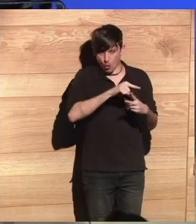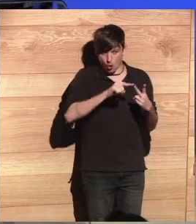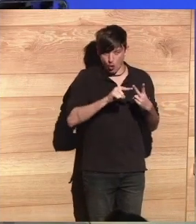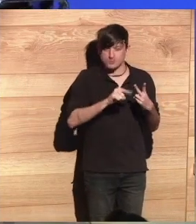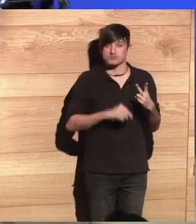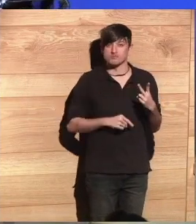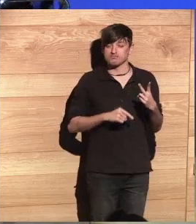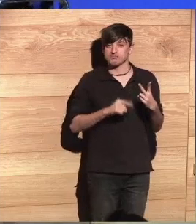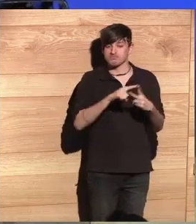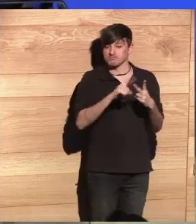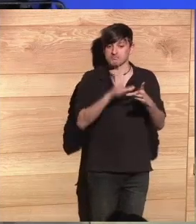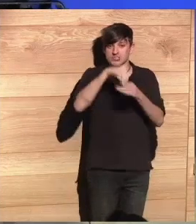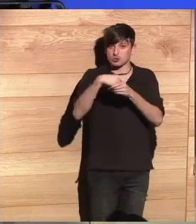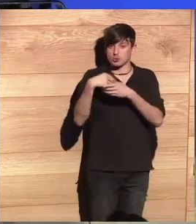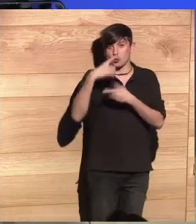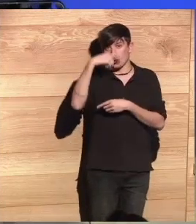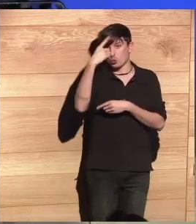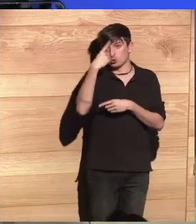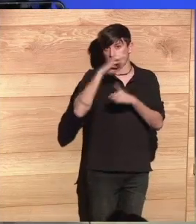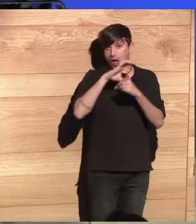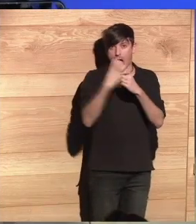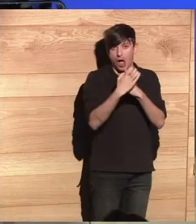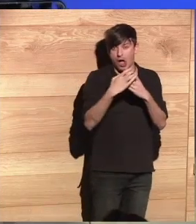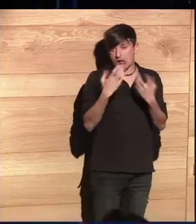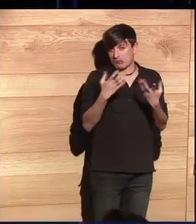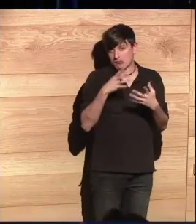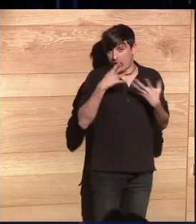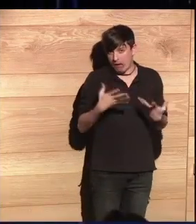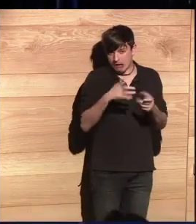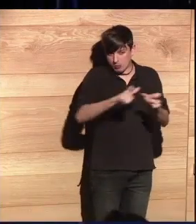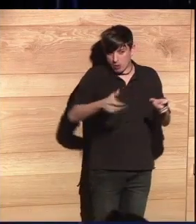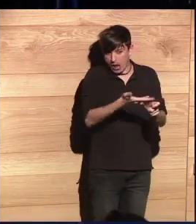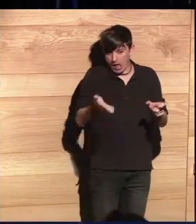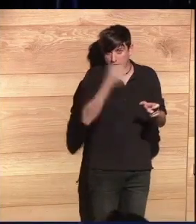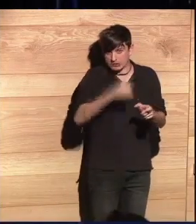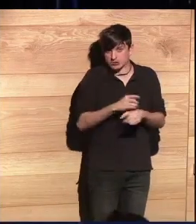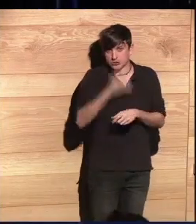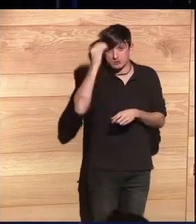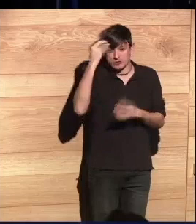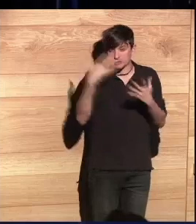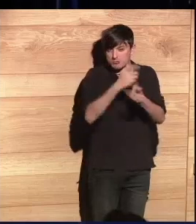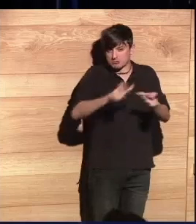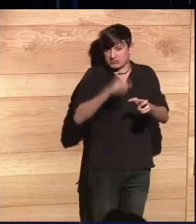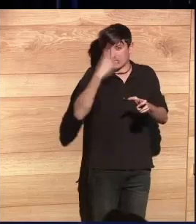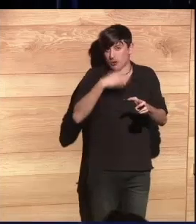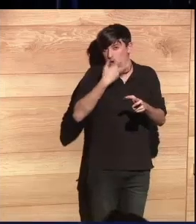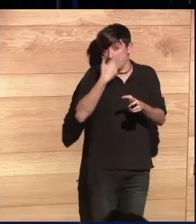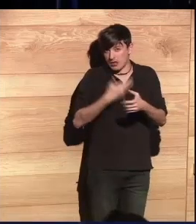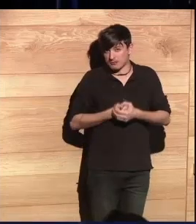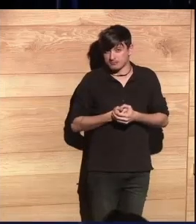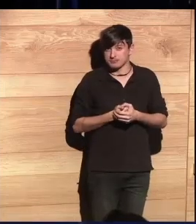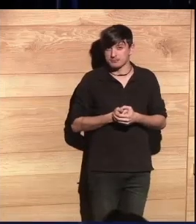un poco de la cultura popular, un poco no, completamente. Yo quiero pensar que están en la cultura, en el oído de todo el mundo,